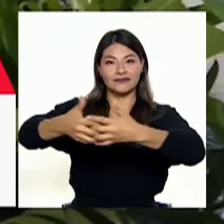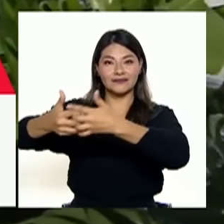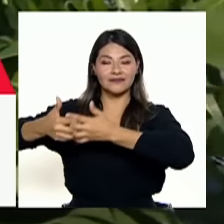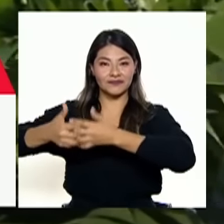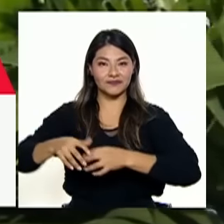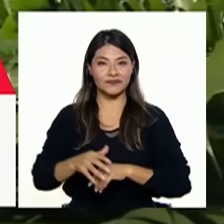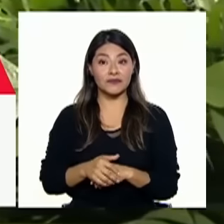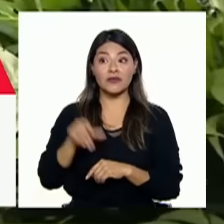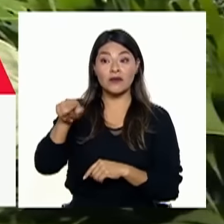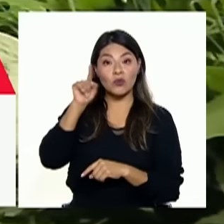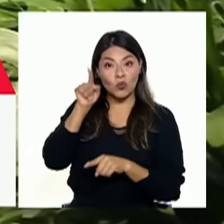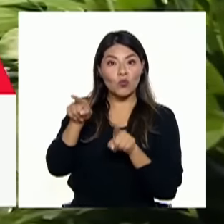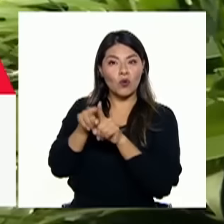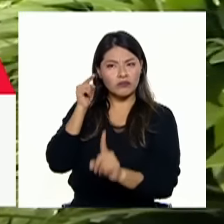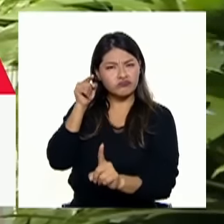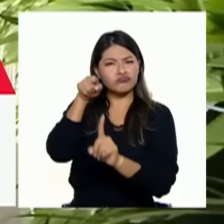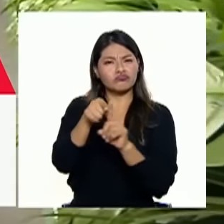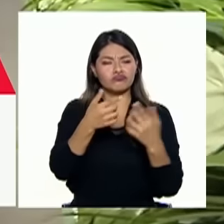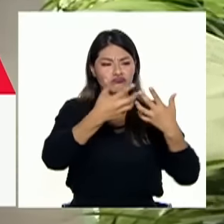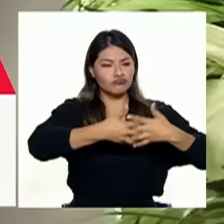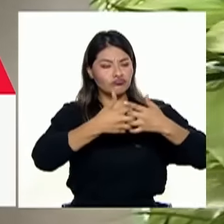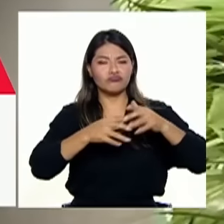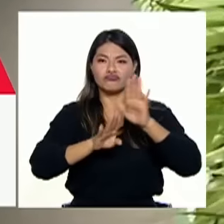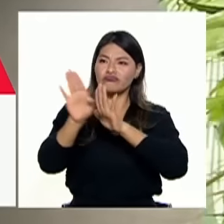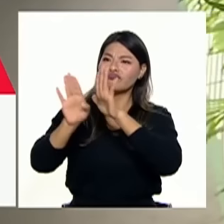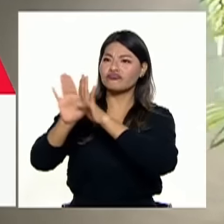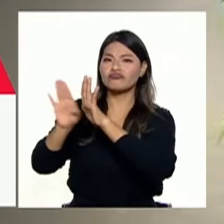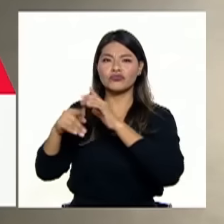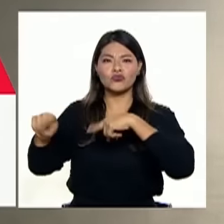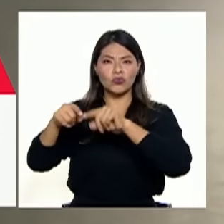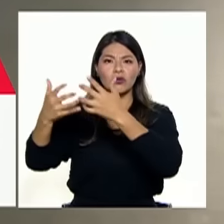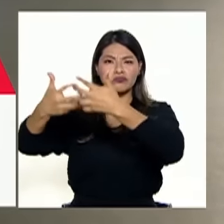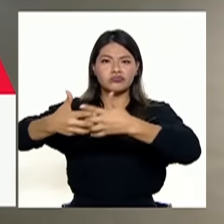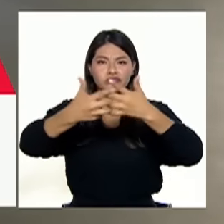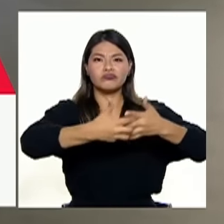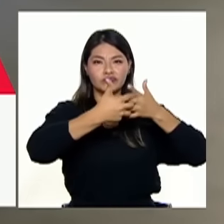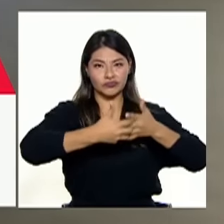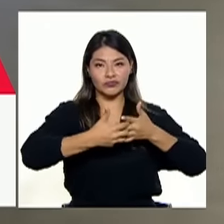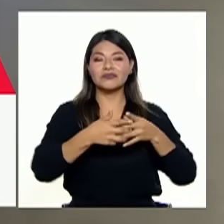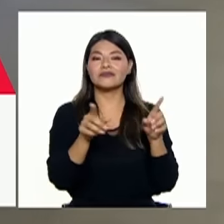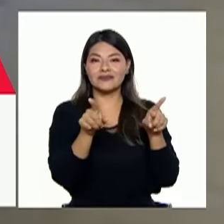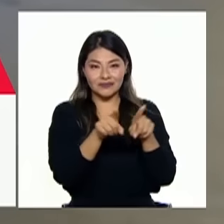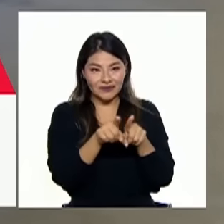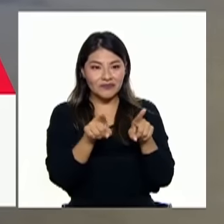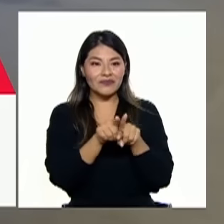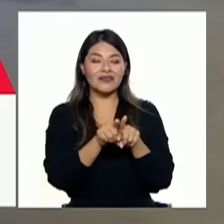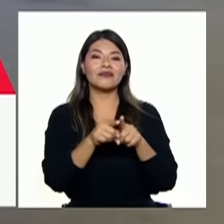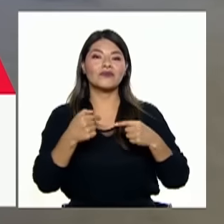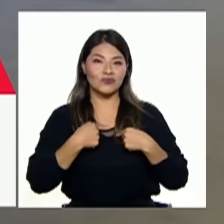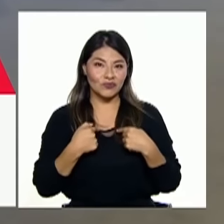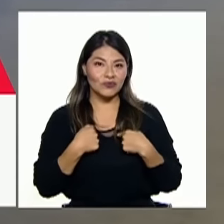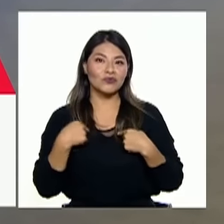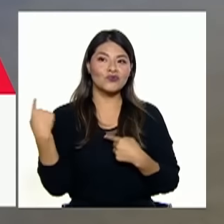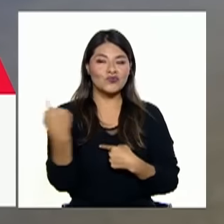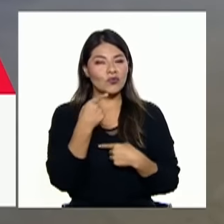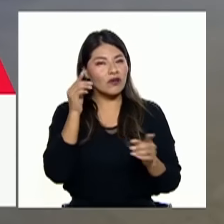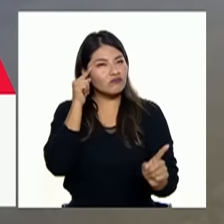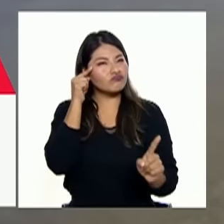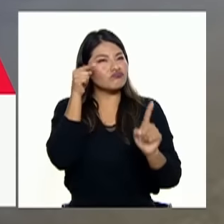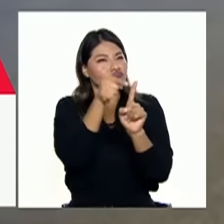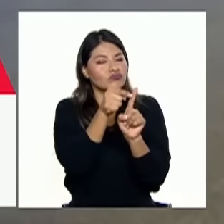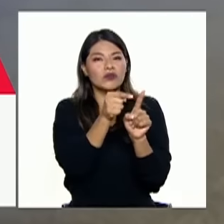solo competiremos con mayores importaciones de productos industriales, sino que además debemos tener una